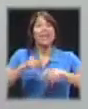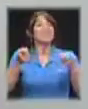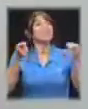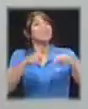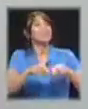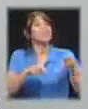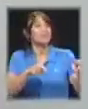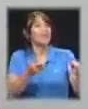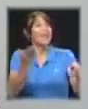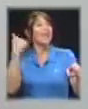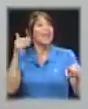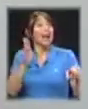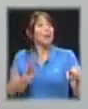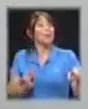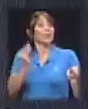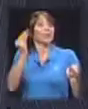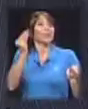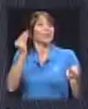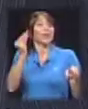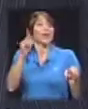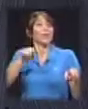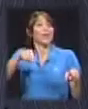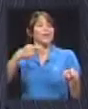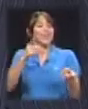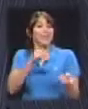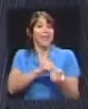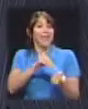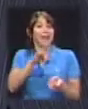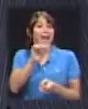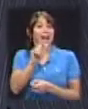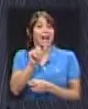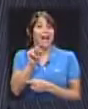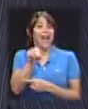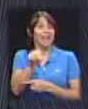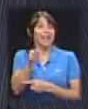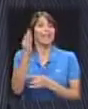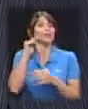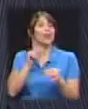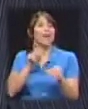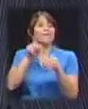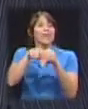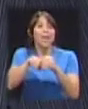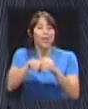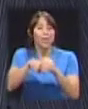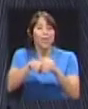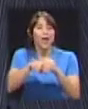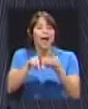estuvo afiliado al Partido Comunista de los Estados Unidos. Eso es cierto. Lo cual